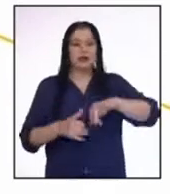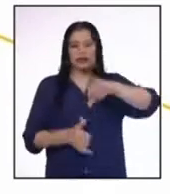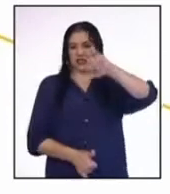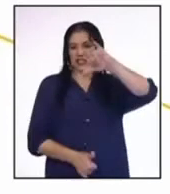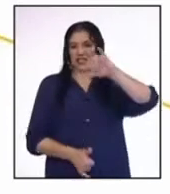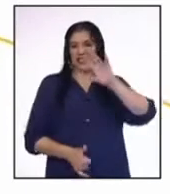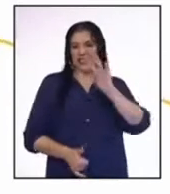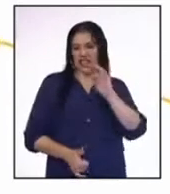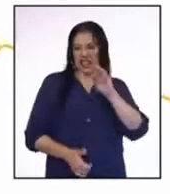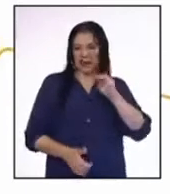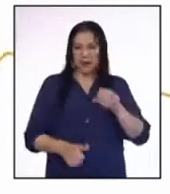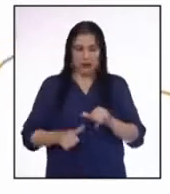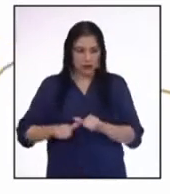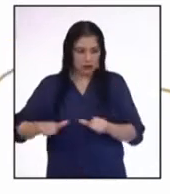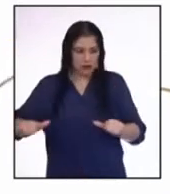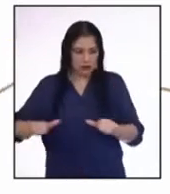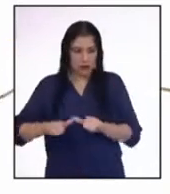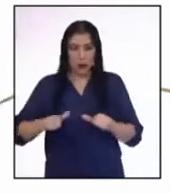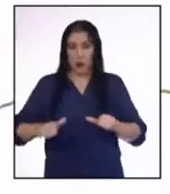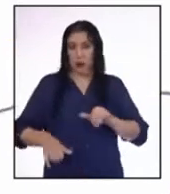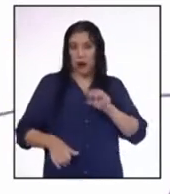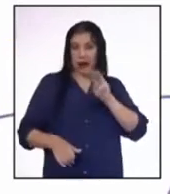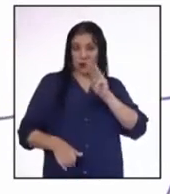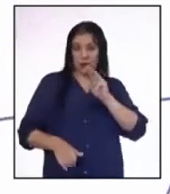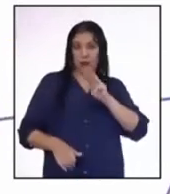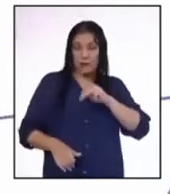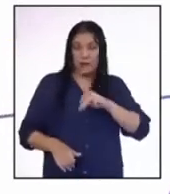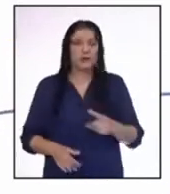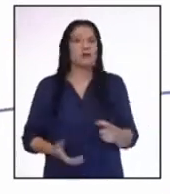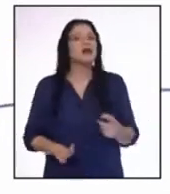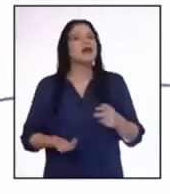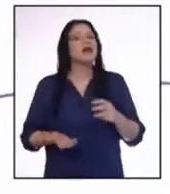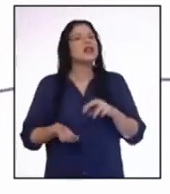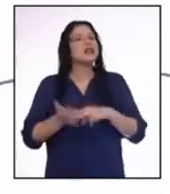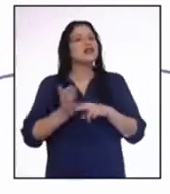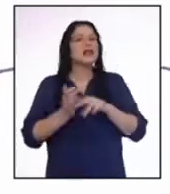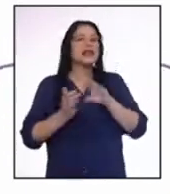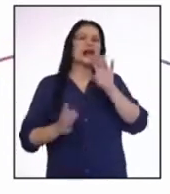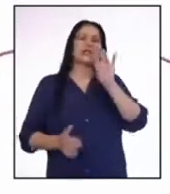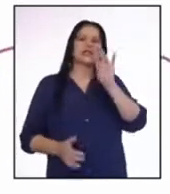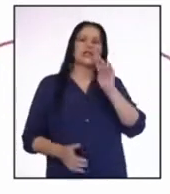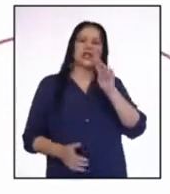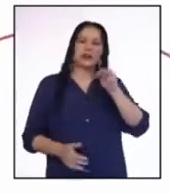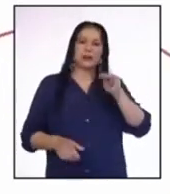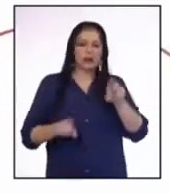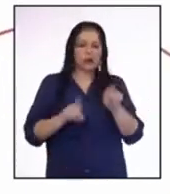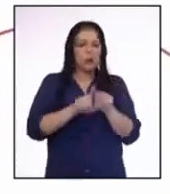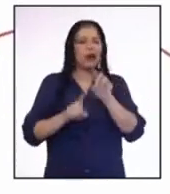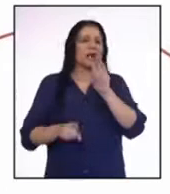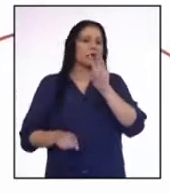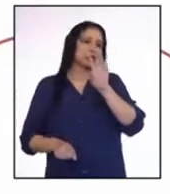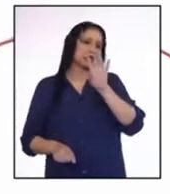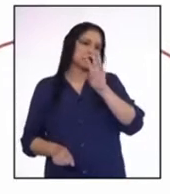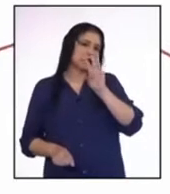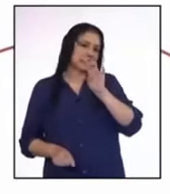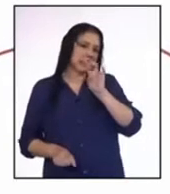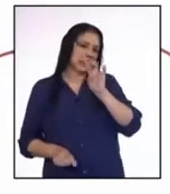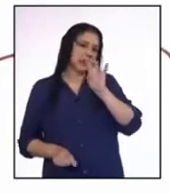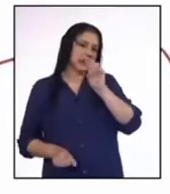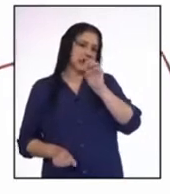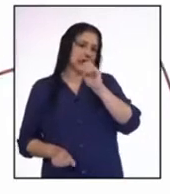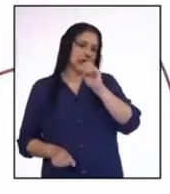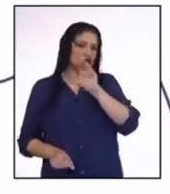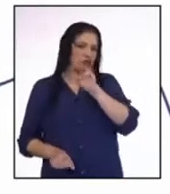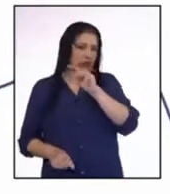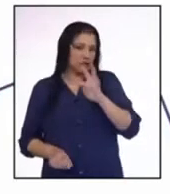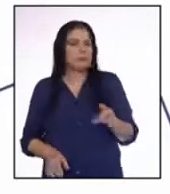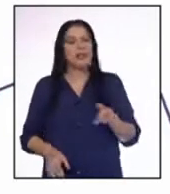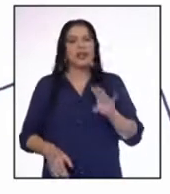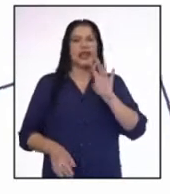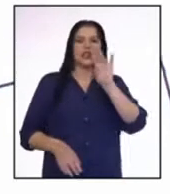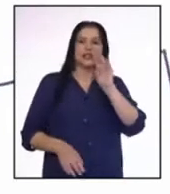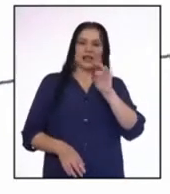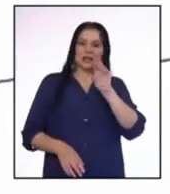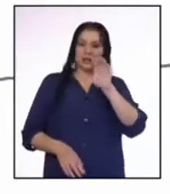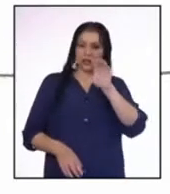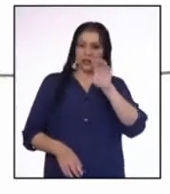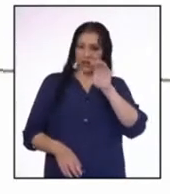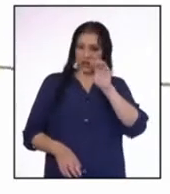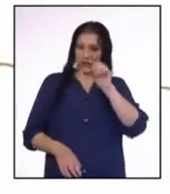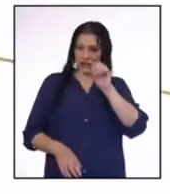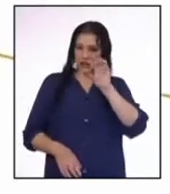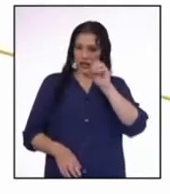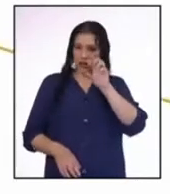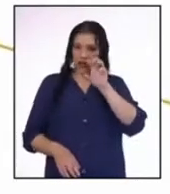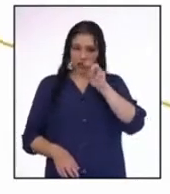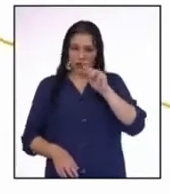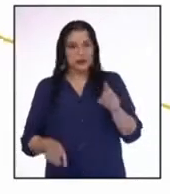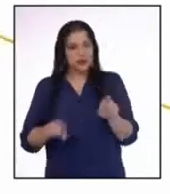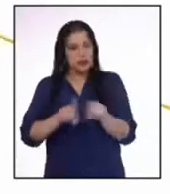4 metros de ancho, vemos que 7 metros equivalen a 700 centímetros, y 700 centímetros